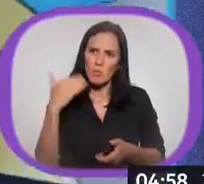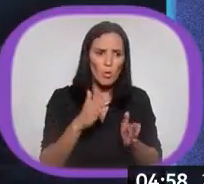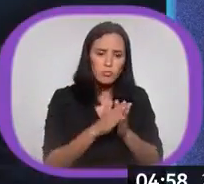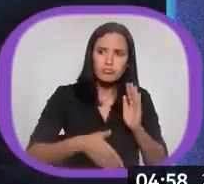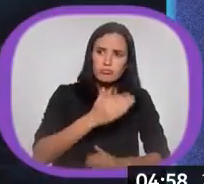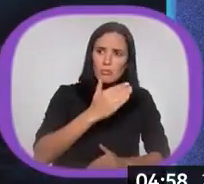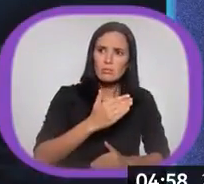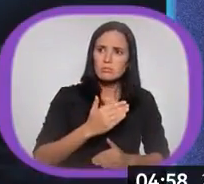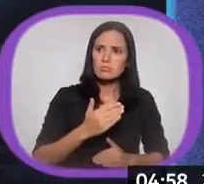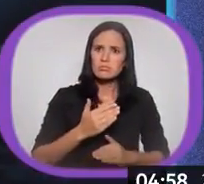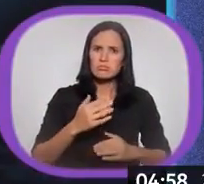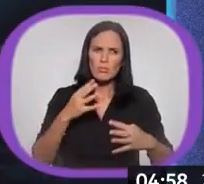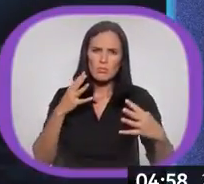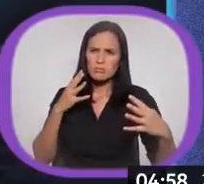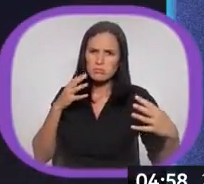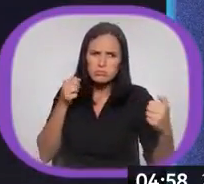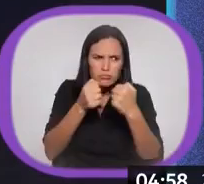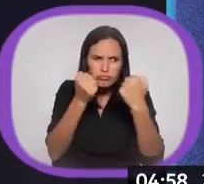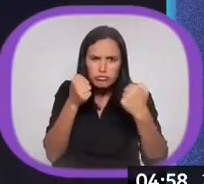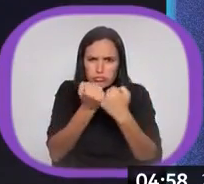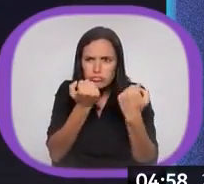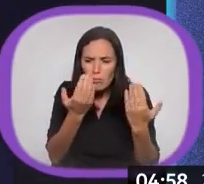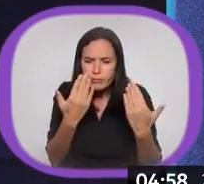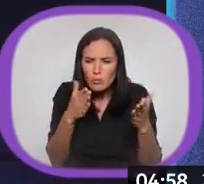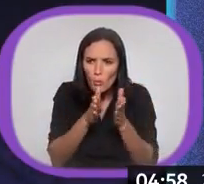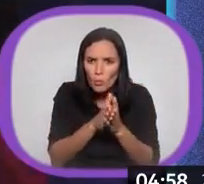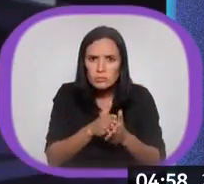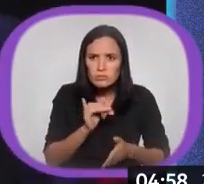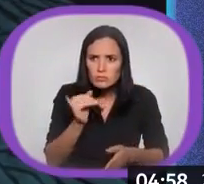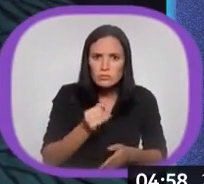Tancor, ven con nosotros. Podemos luchar contra Megatron juntos.